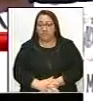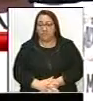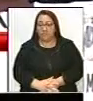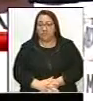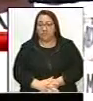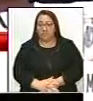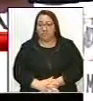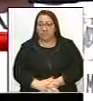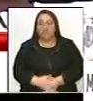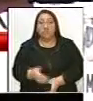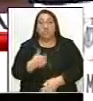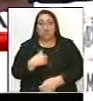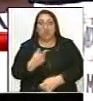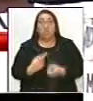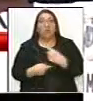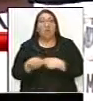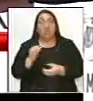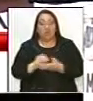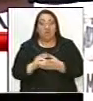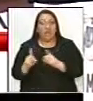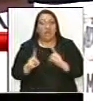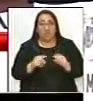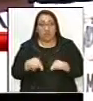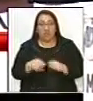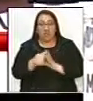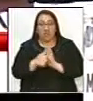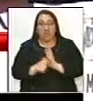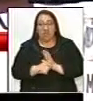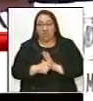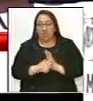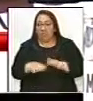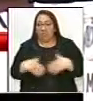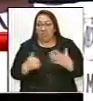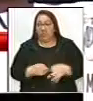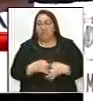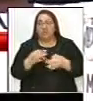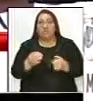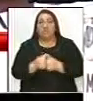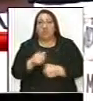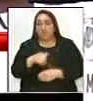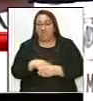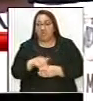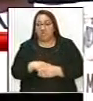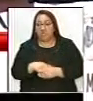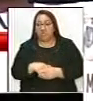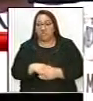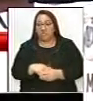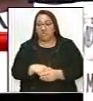Yo voy a volver a poner en debate el artículo porque no puede pasar con una votación